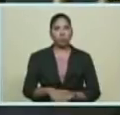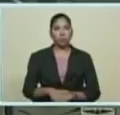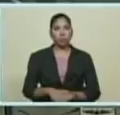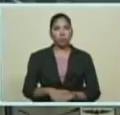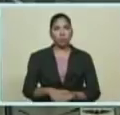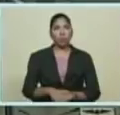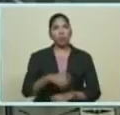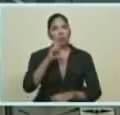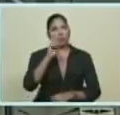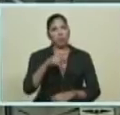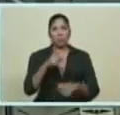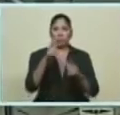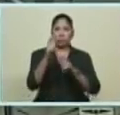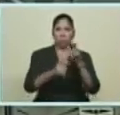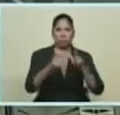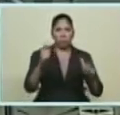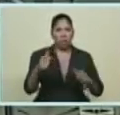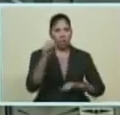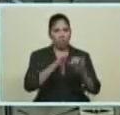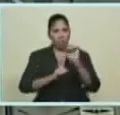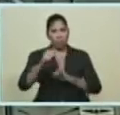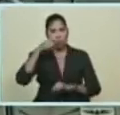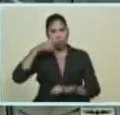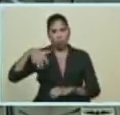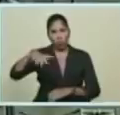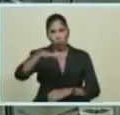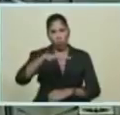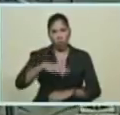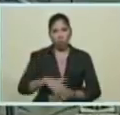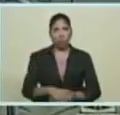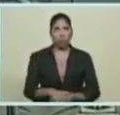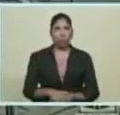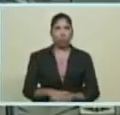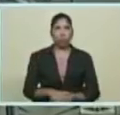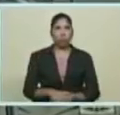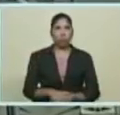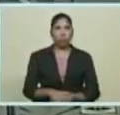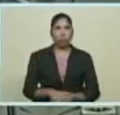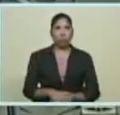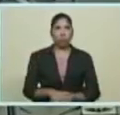y sus integrantes, el defensor del pueblo, el contralor general de la República,